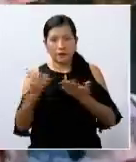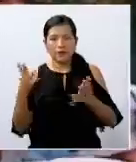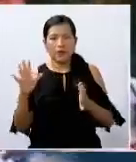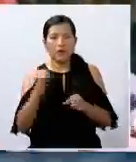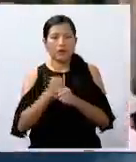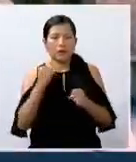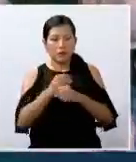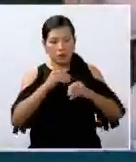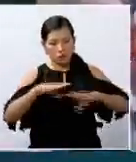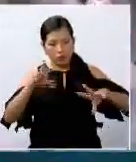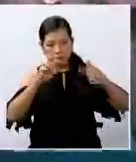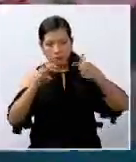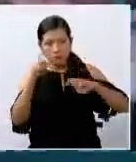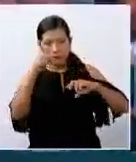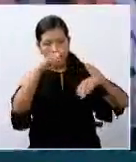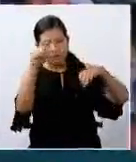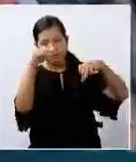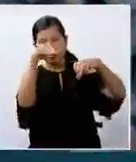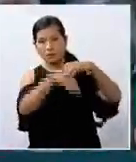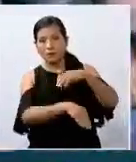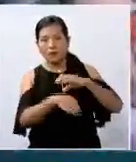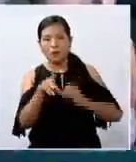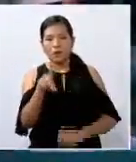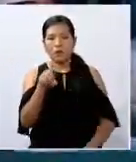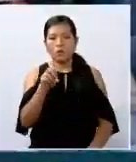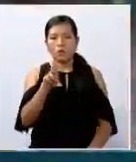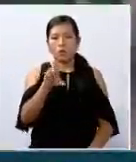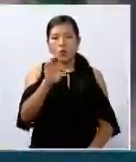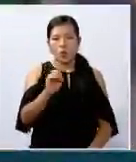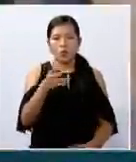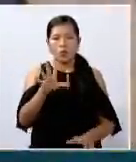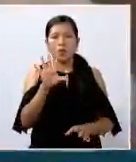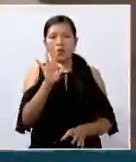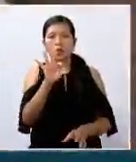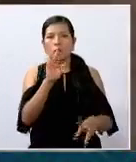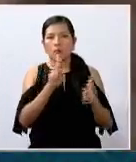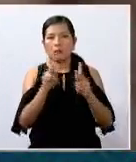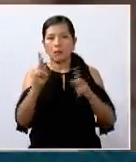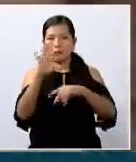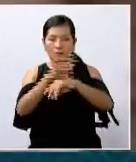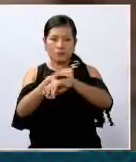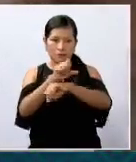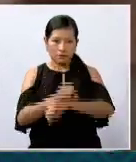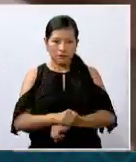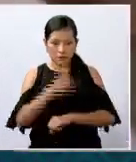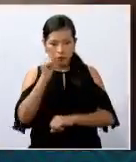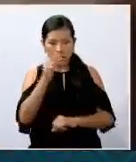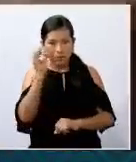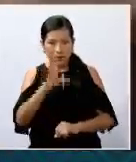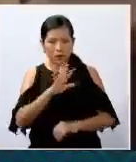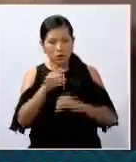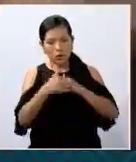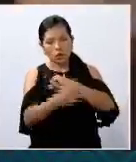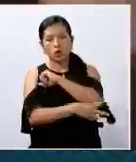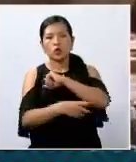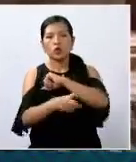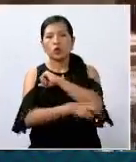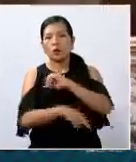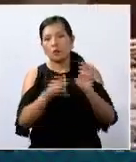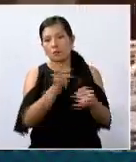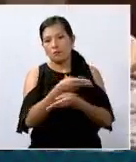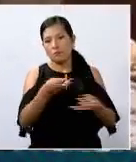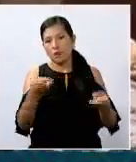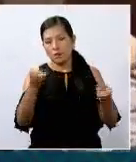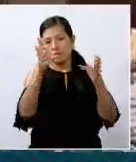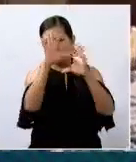operativo en una bocamina del distrito minero de Porco, donde 9 personas fueron detenidas tras ser sorprendidas robando mineral. Dichas